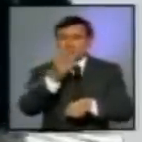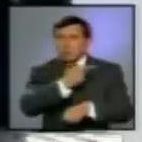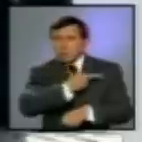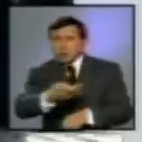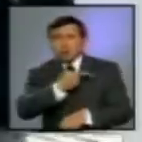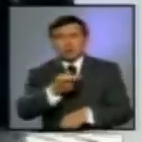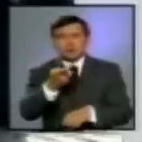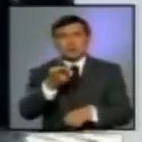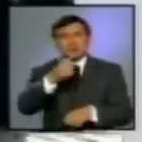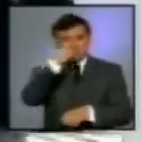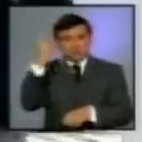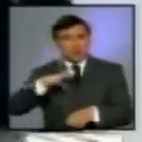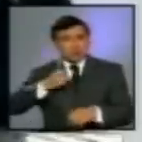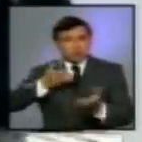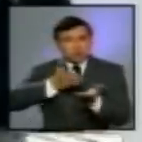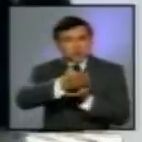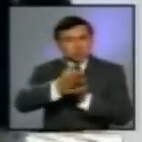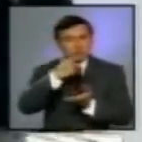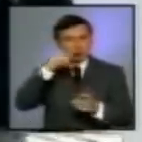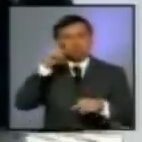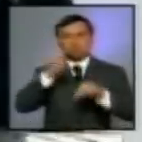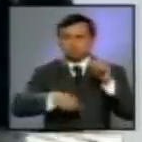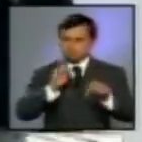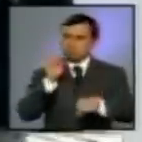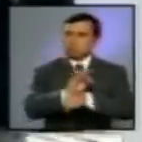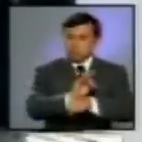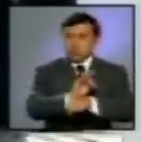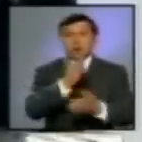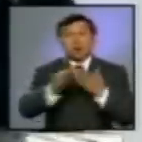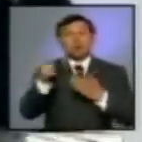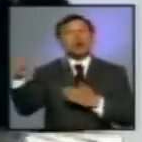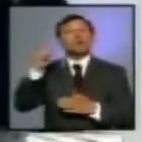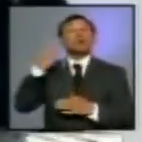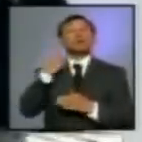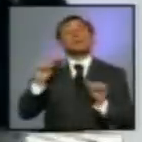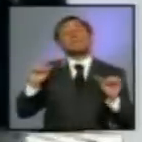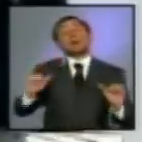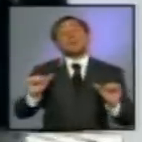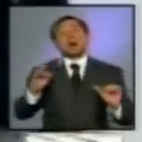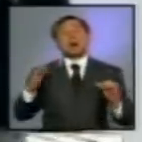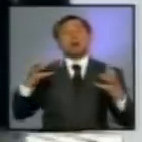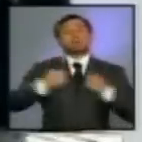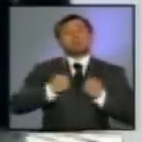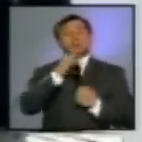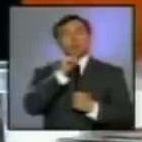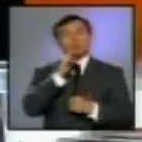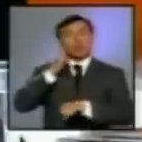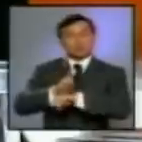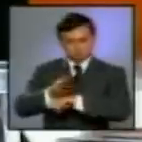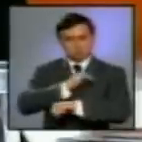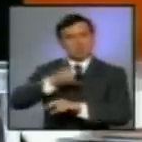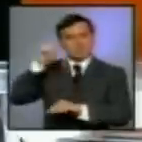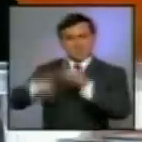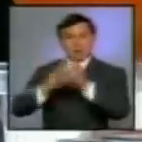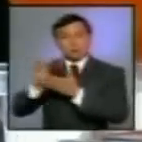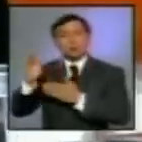de mis propuestas no es solamente que se acabe el fuero y cadena perpetua, sino quitar plurinominales y la mitad